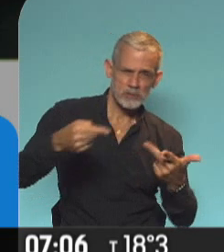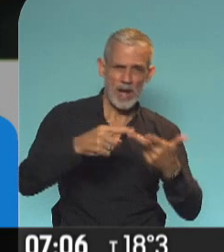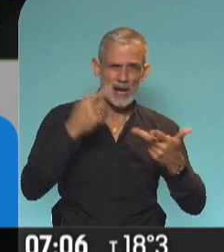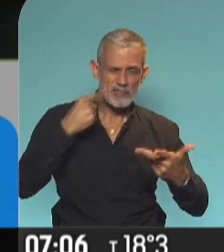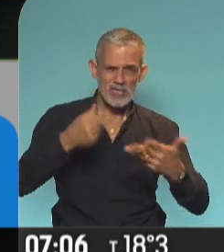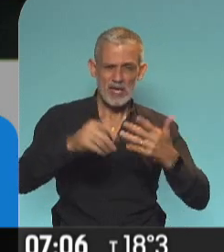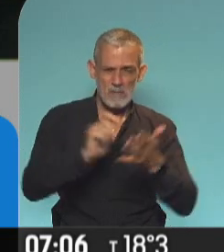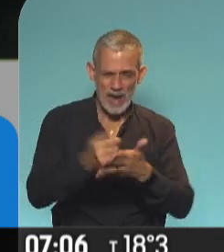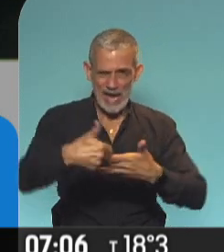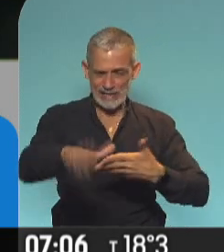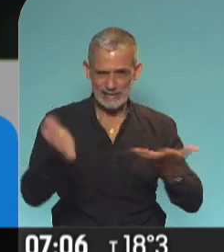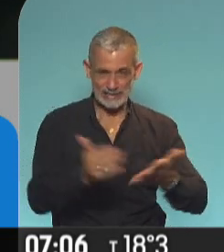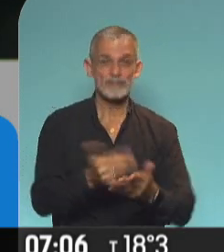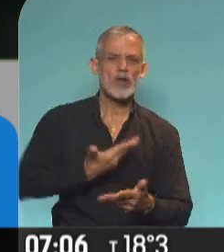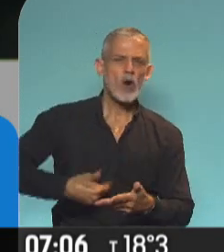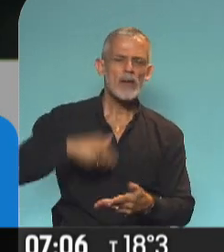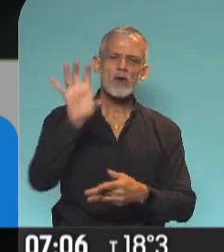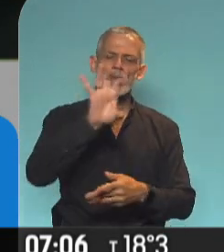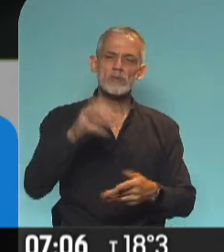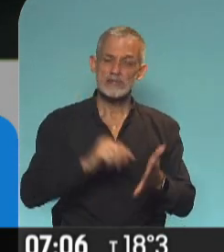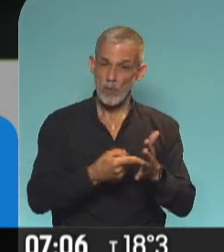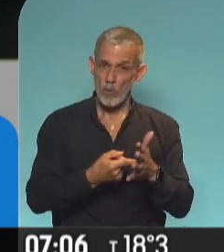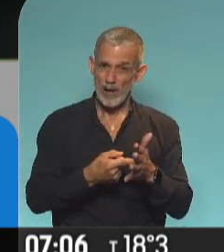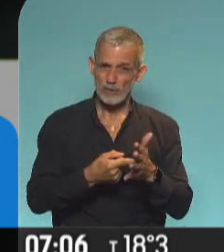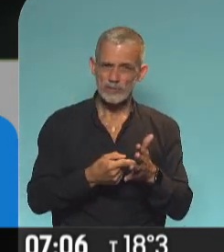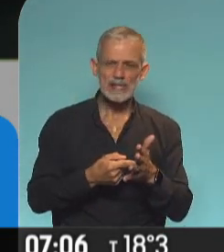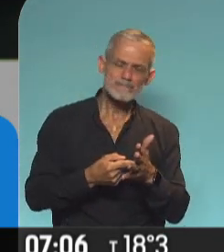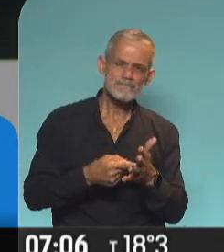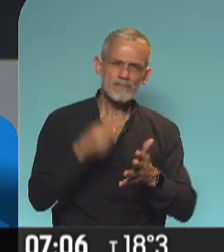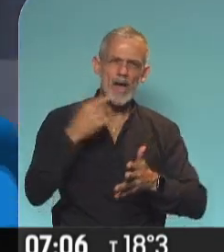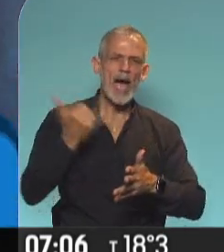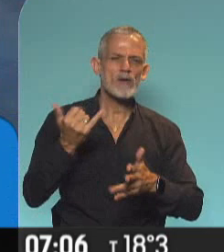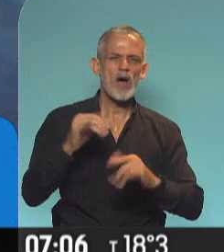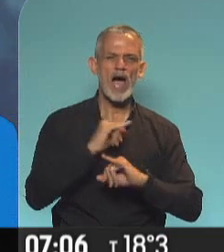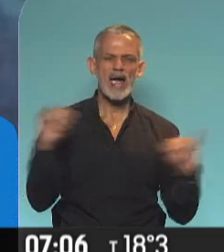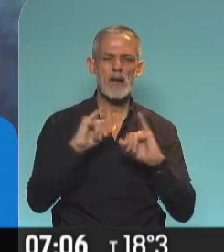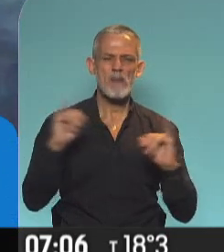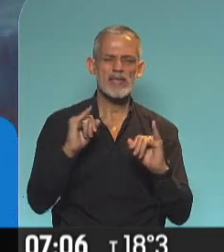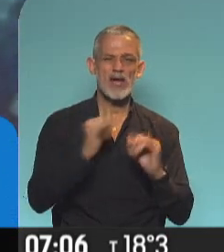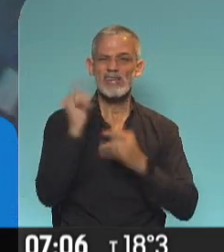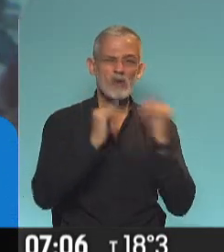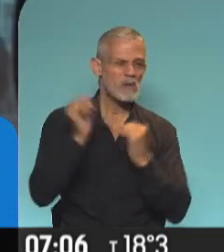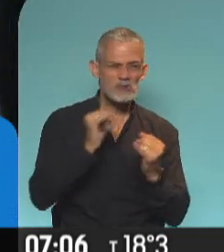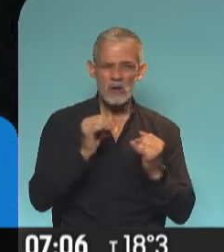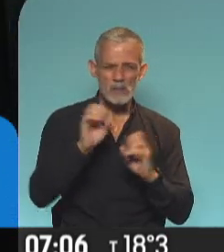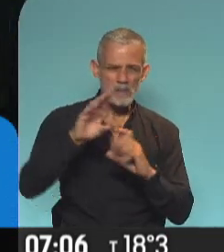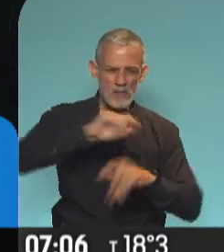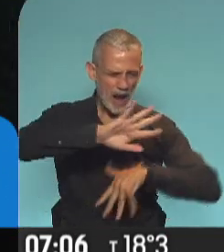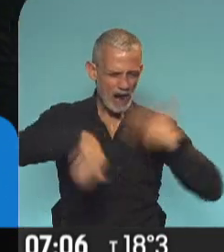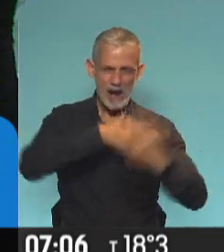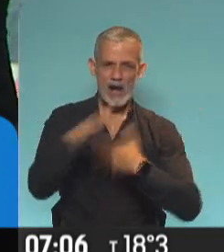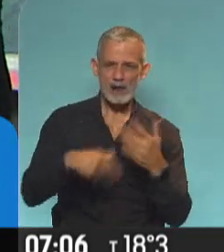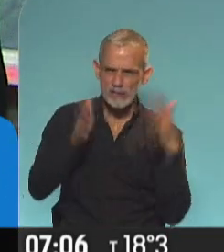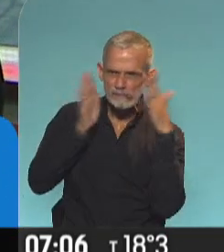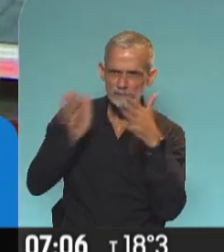este contexto, desde el gobierno de la provincia de Buenos Aires, insisten en que hay una campaña de desinformación que está focalizada en la